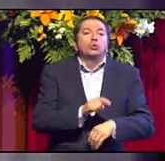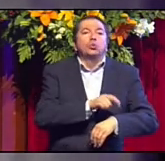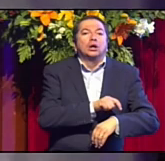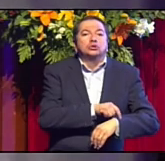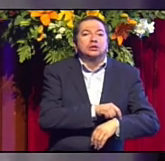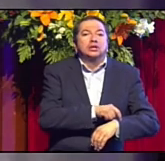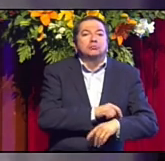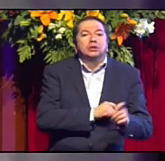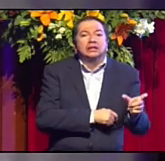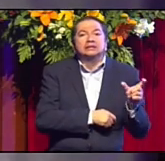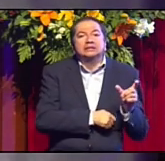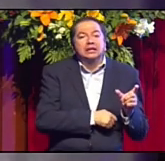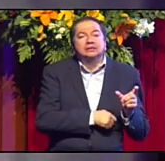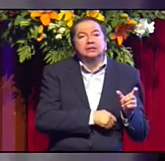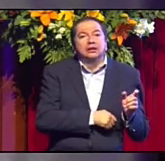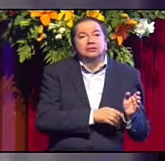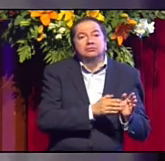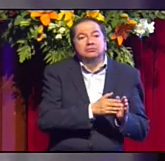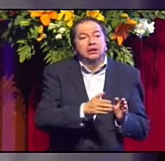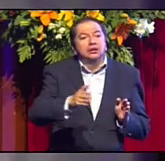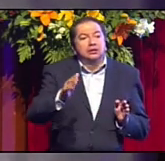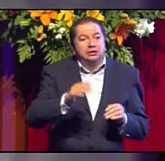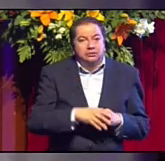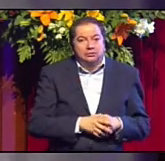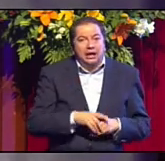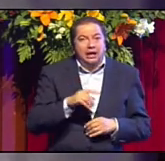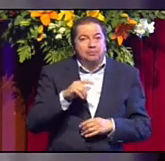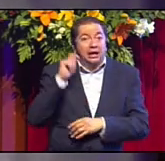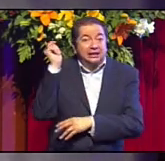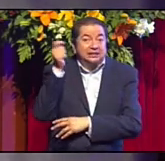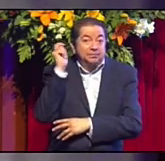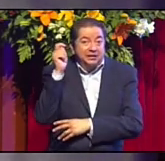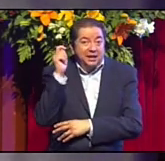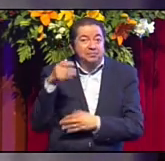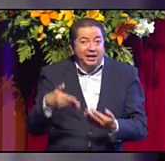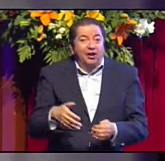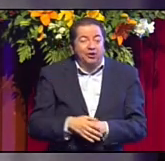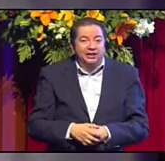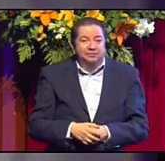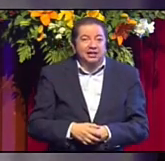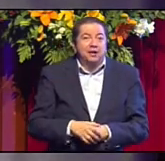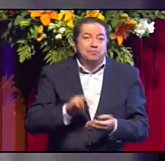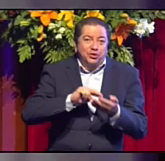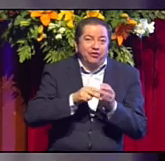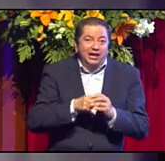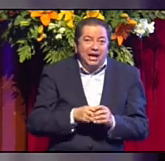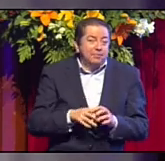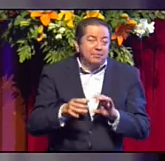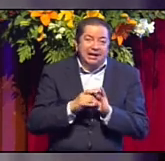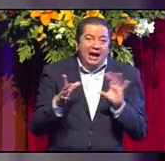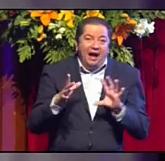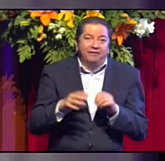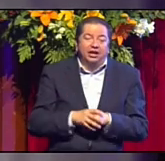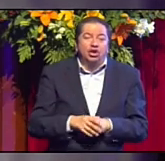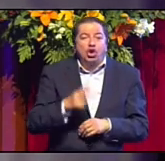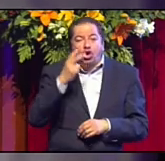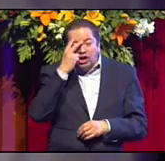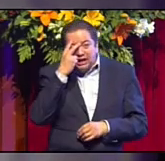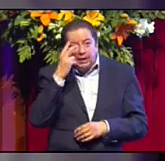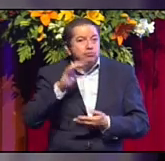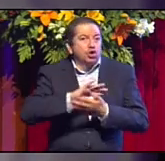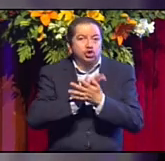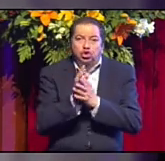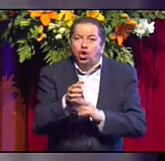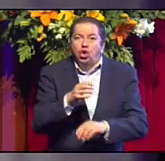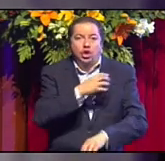están dando licencia, sabes tú? Para septiembre, más o menos. Entonces, el problema es grave, que ocurre en Coquimbo, que ocurre en todo el